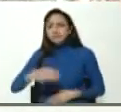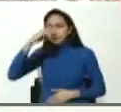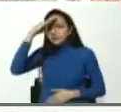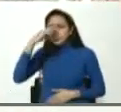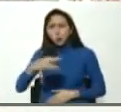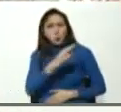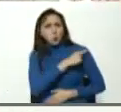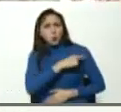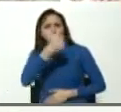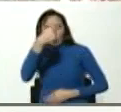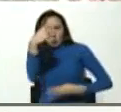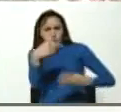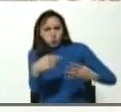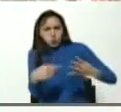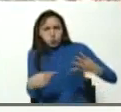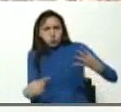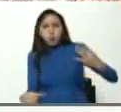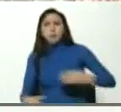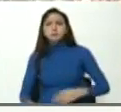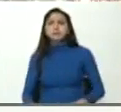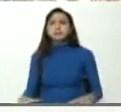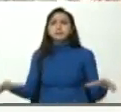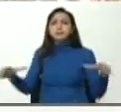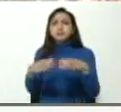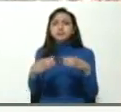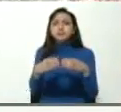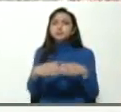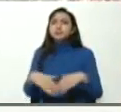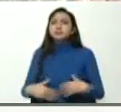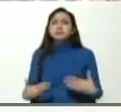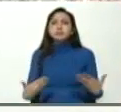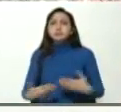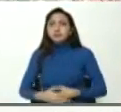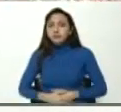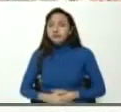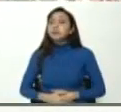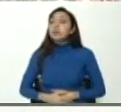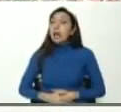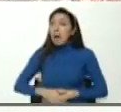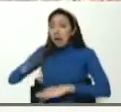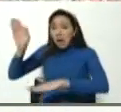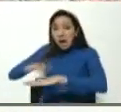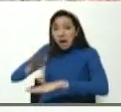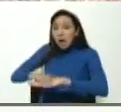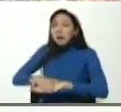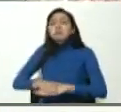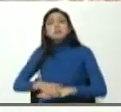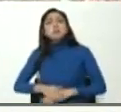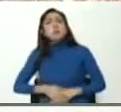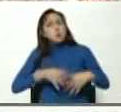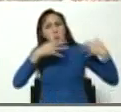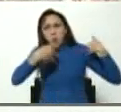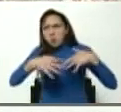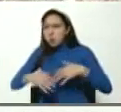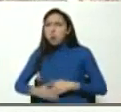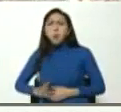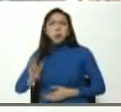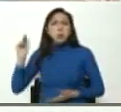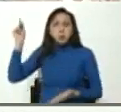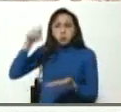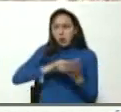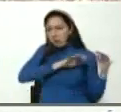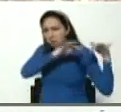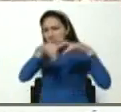capitanes los mayores los tenientes coroneles rápidamente pudieran moverse a los barrios de caracas